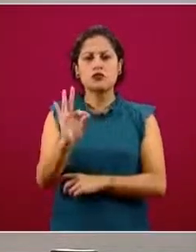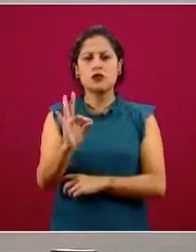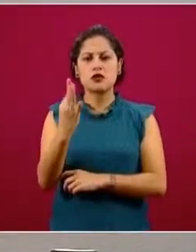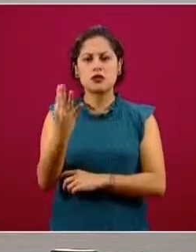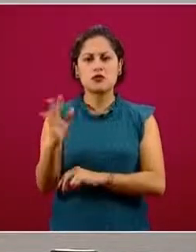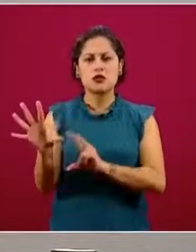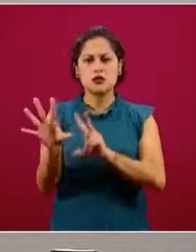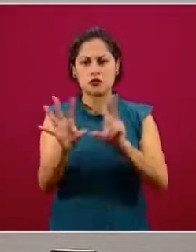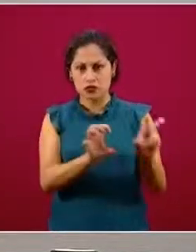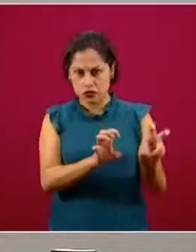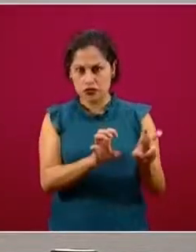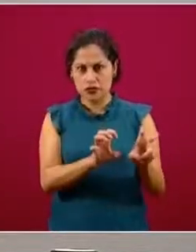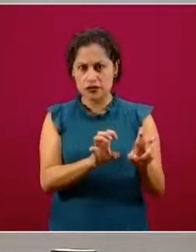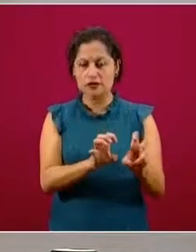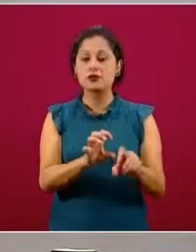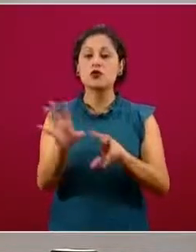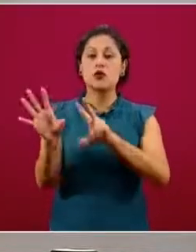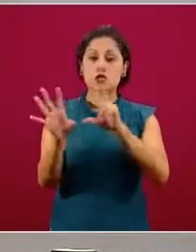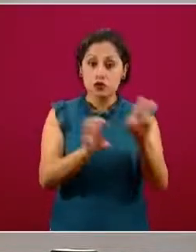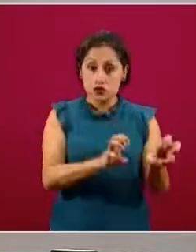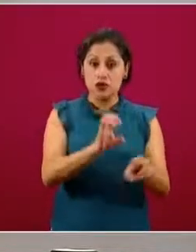800-0044-800,